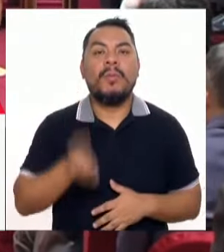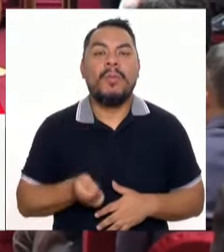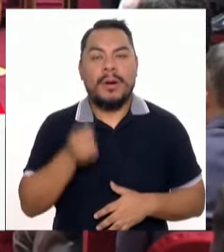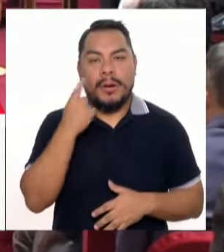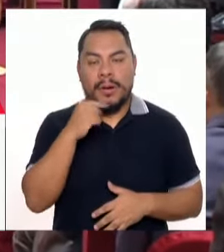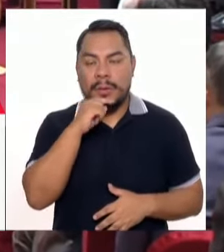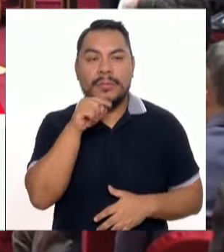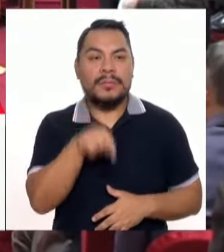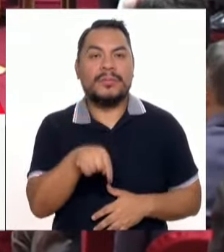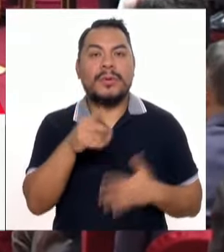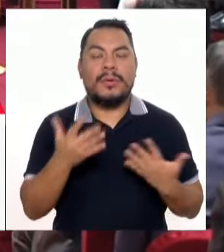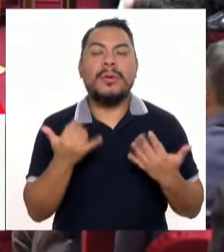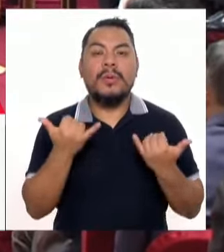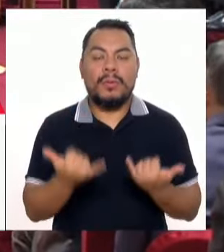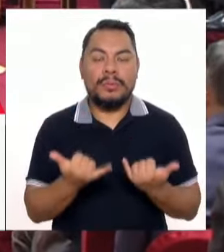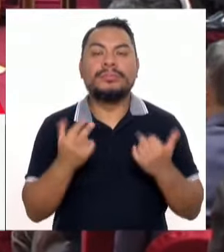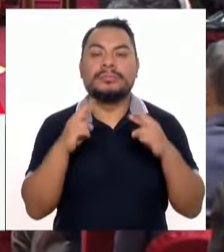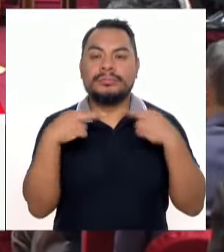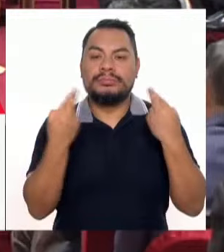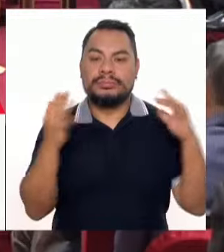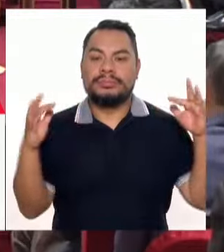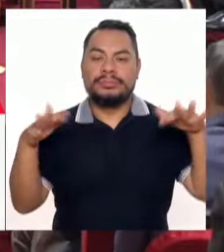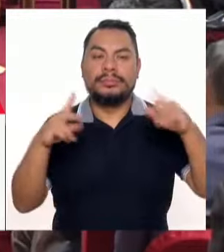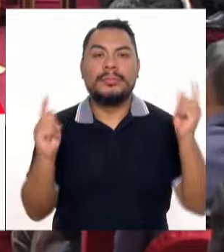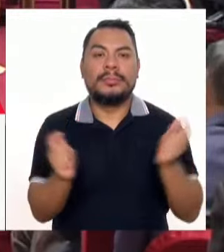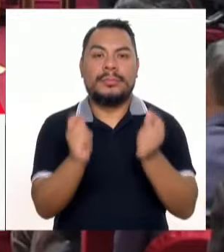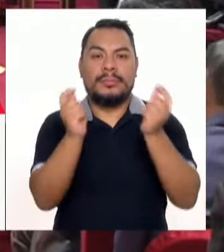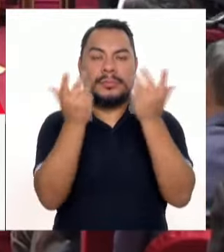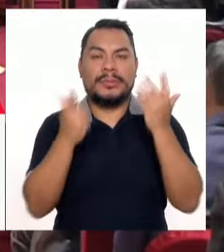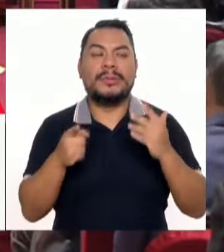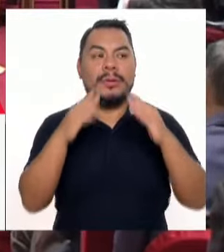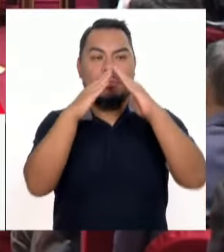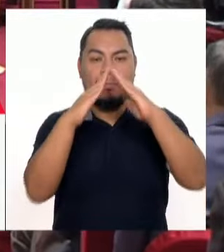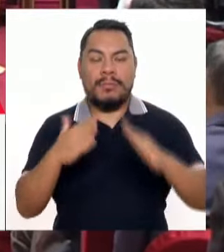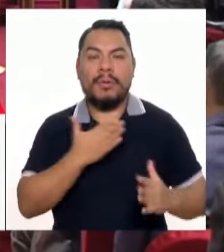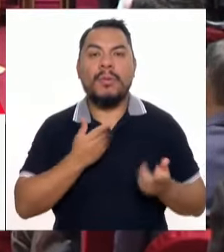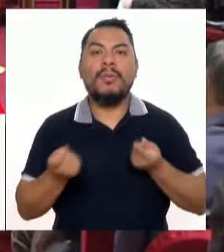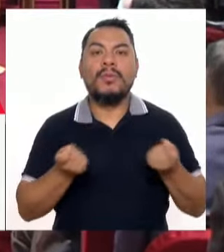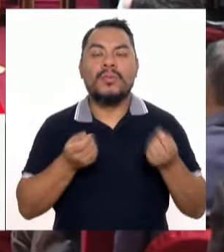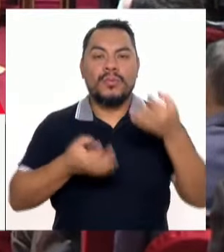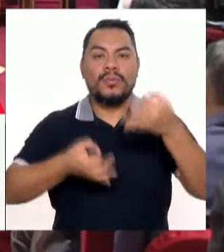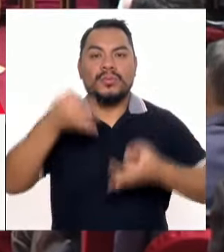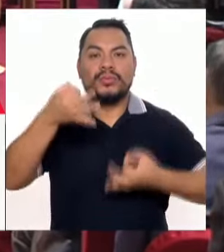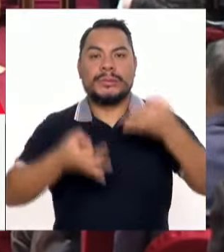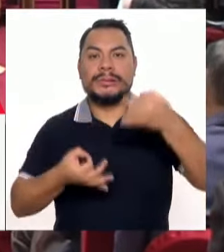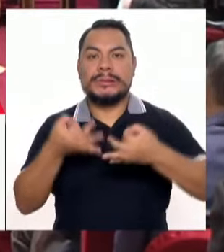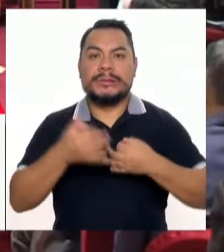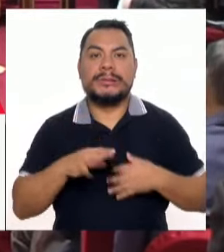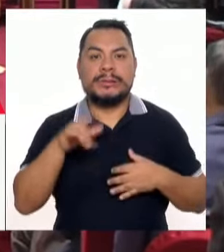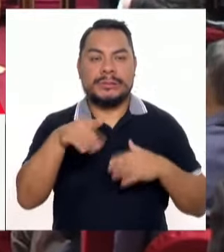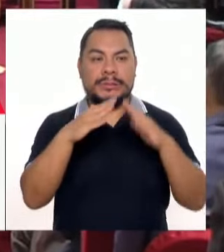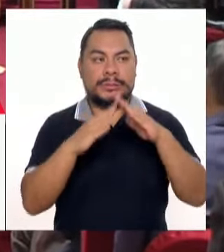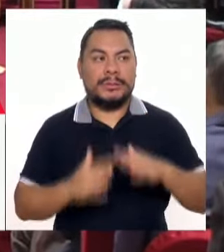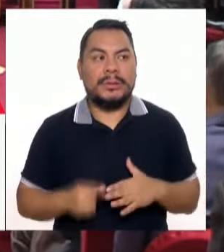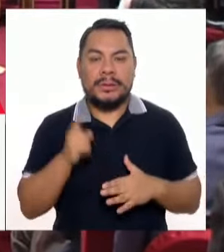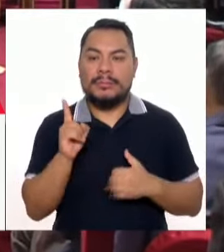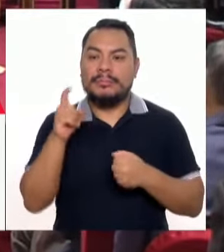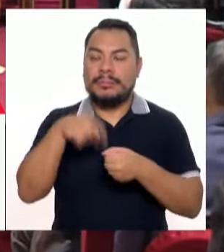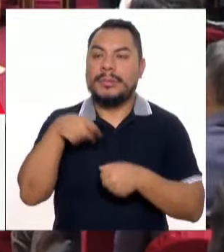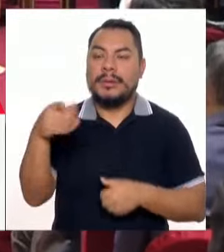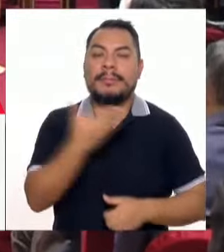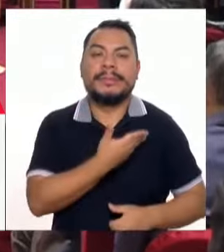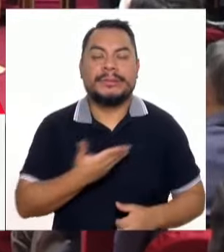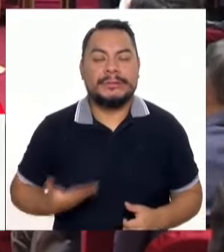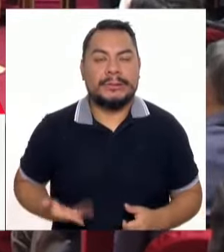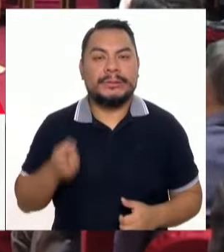Jueza. Por ese motivo se realiza una ceremonia en el Palacio Nacional de Justicia, donde participa la Presidenta de la República,